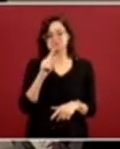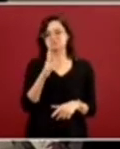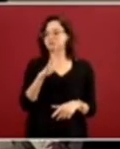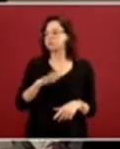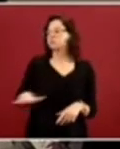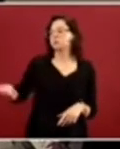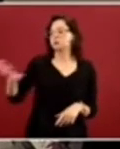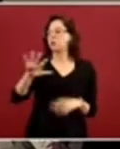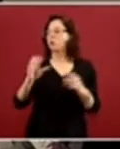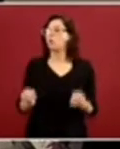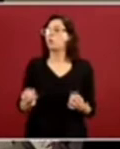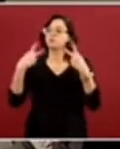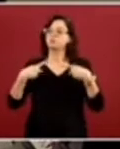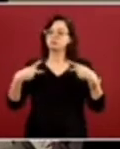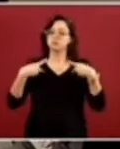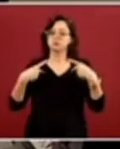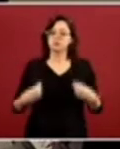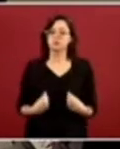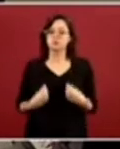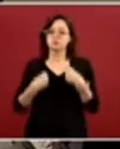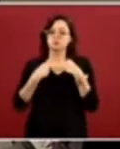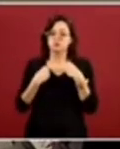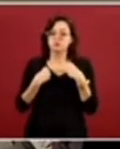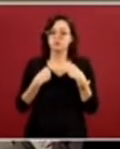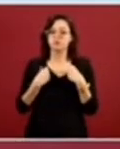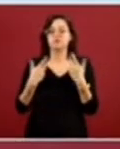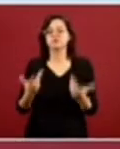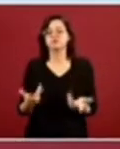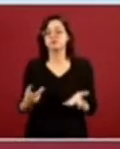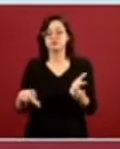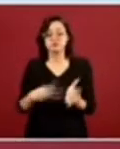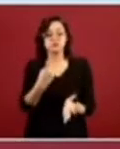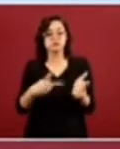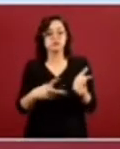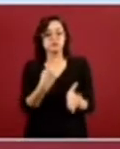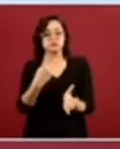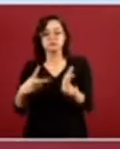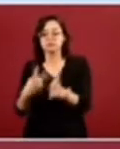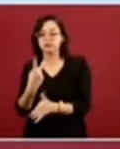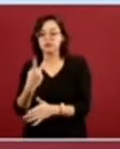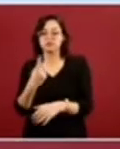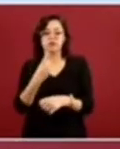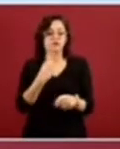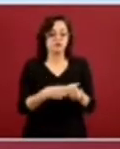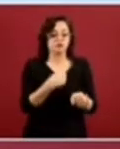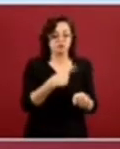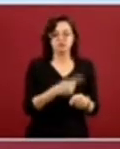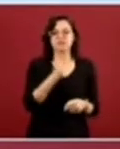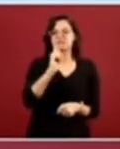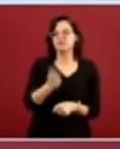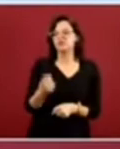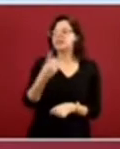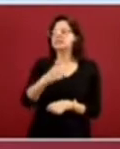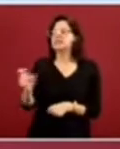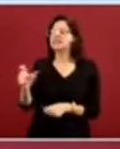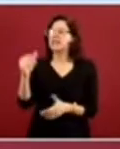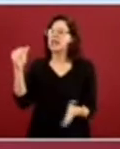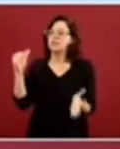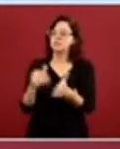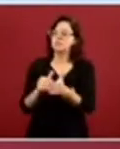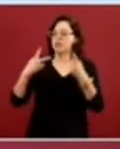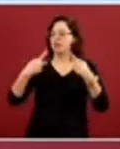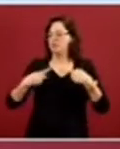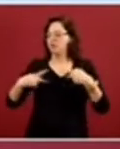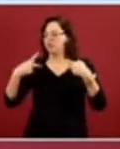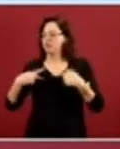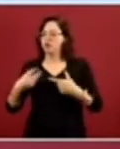incidencia. La tasa de incidencia es esta medida de cuántos casos ocurren por cada 100,000 personas. Se podría estimar por cada 1,000,000 o por